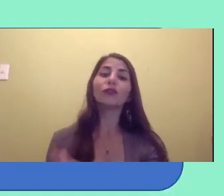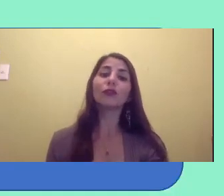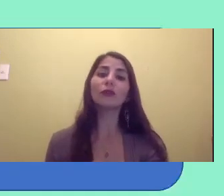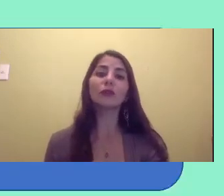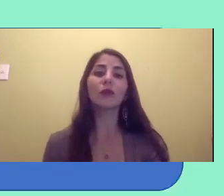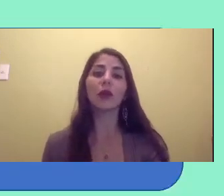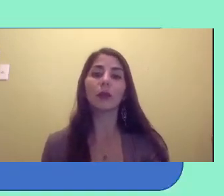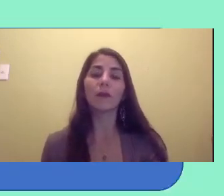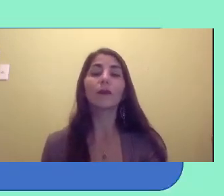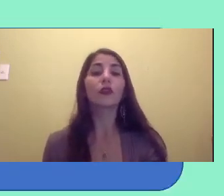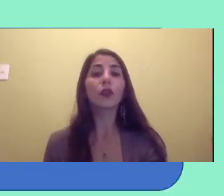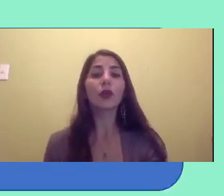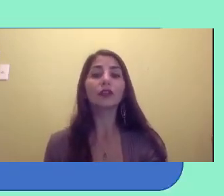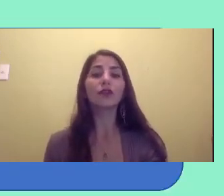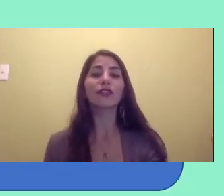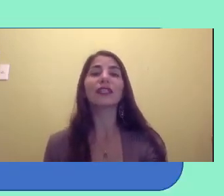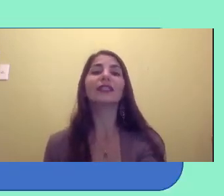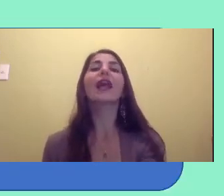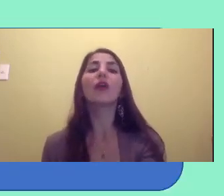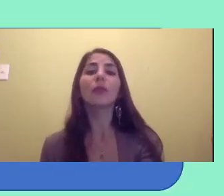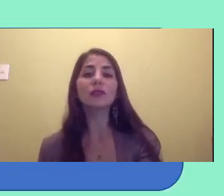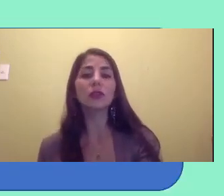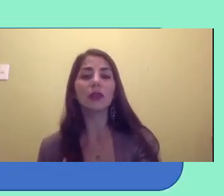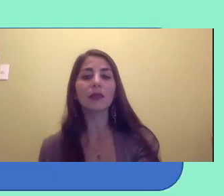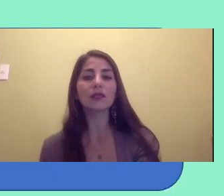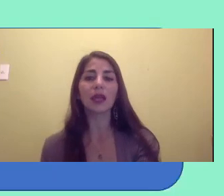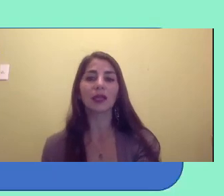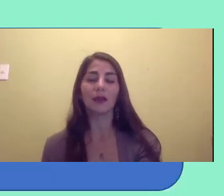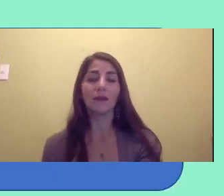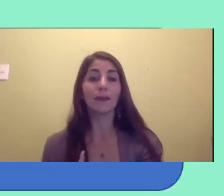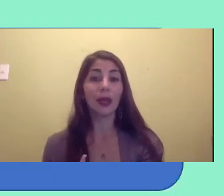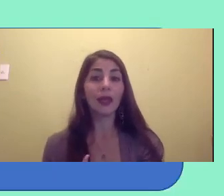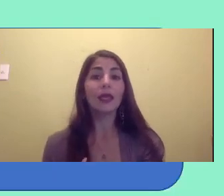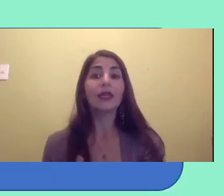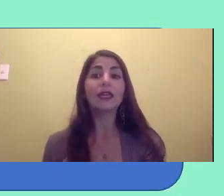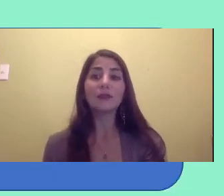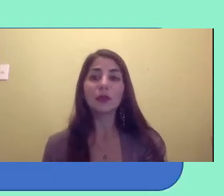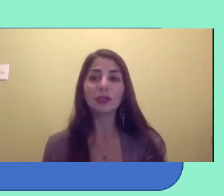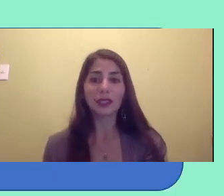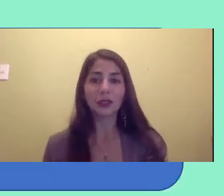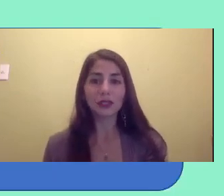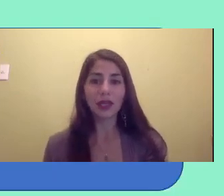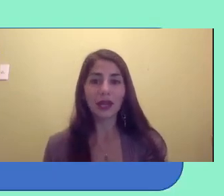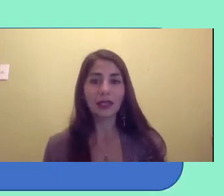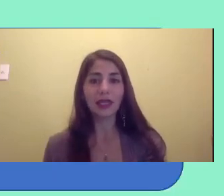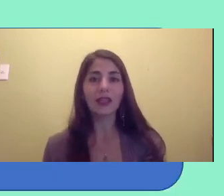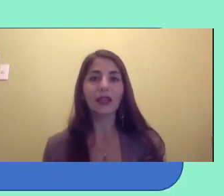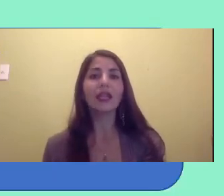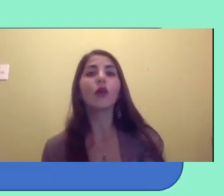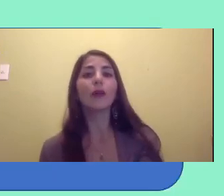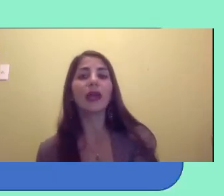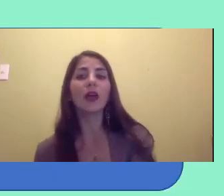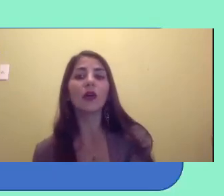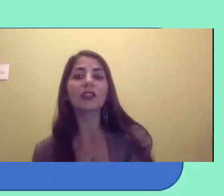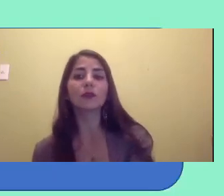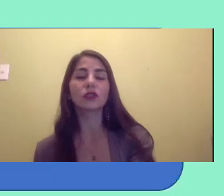y con nuestro cuerpo. Todo esto facilita la comprensión del mensaje, ¿ya? Y es importante considerar que debe